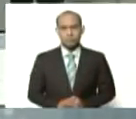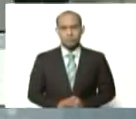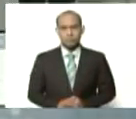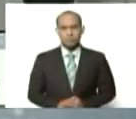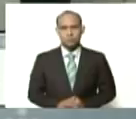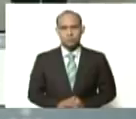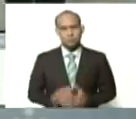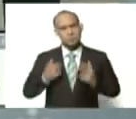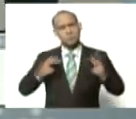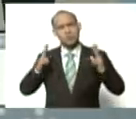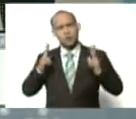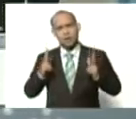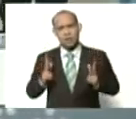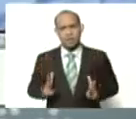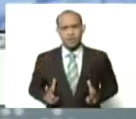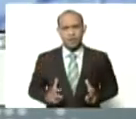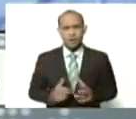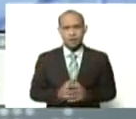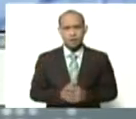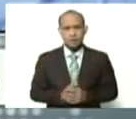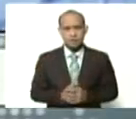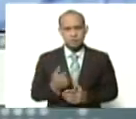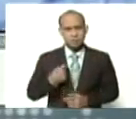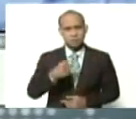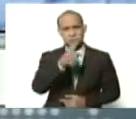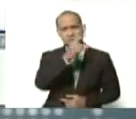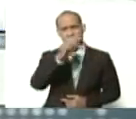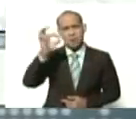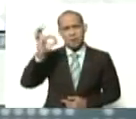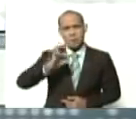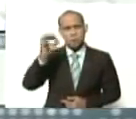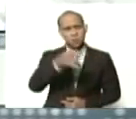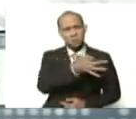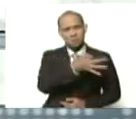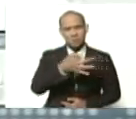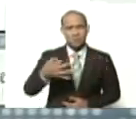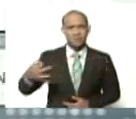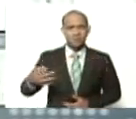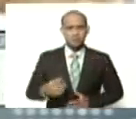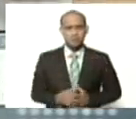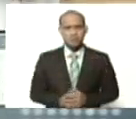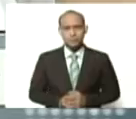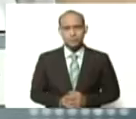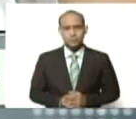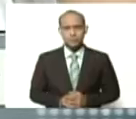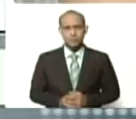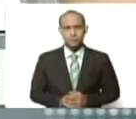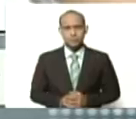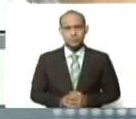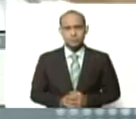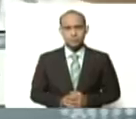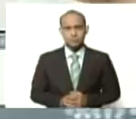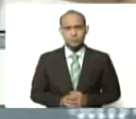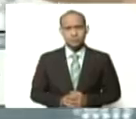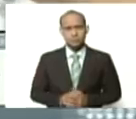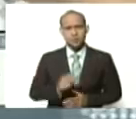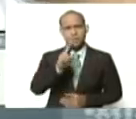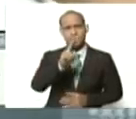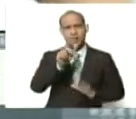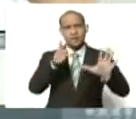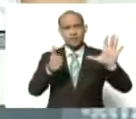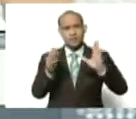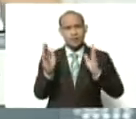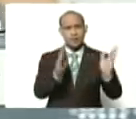Bueno, descansé y estoy 100%, 100%. Ya para el 26 de